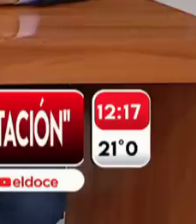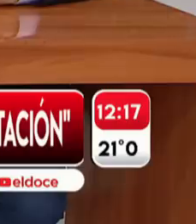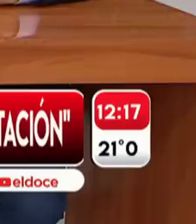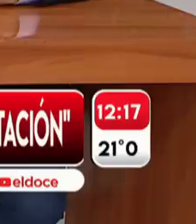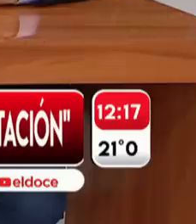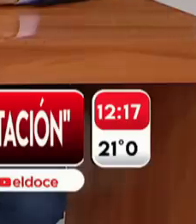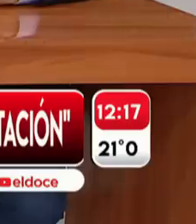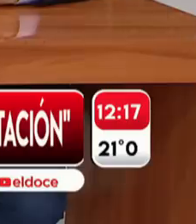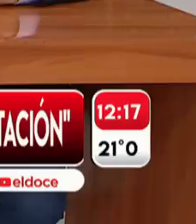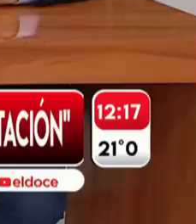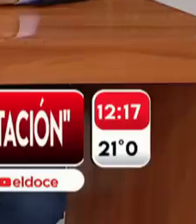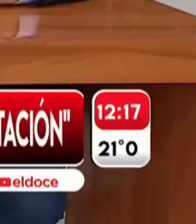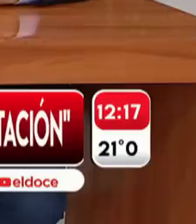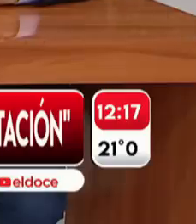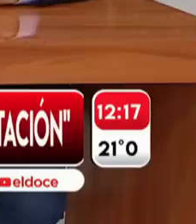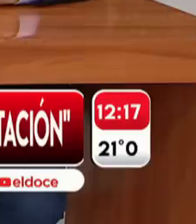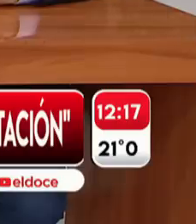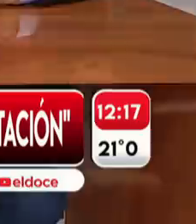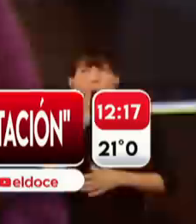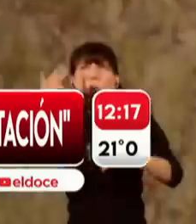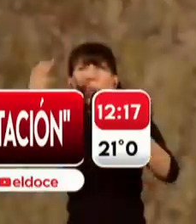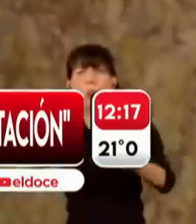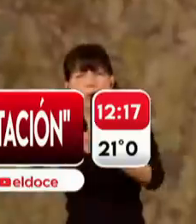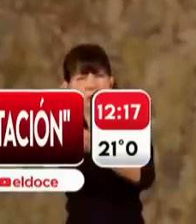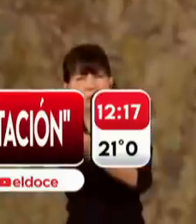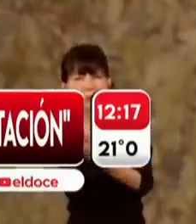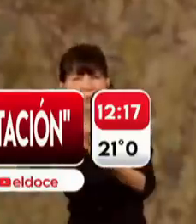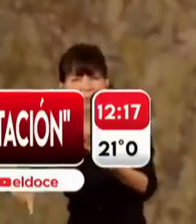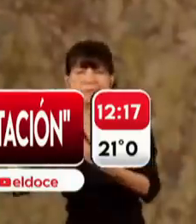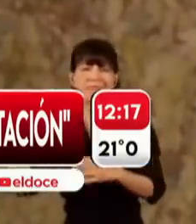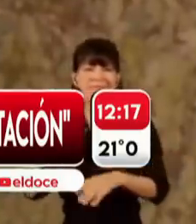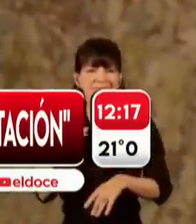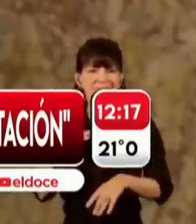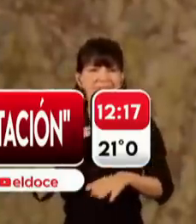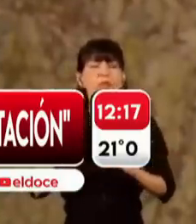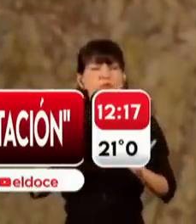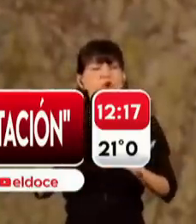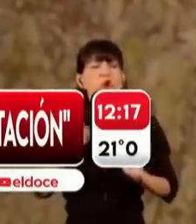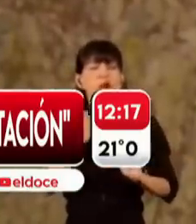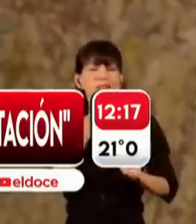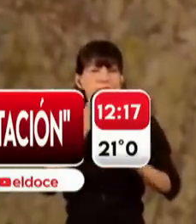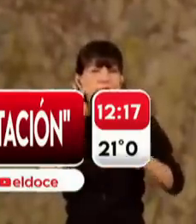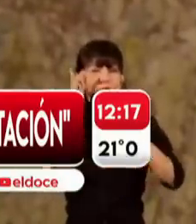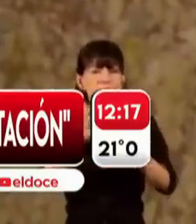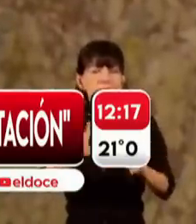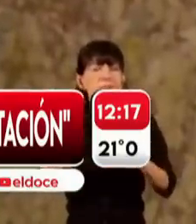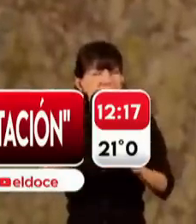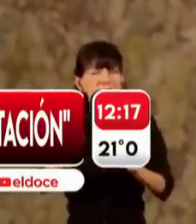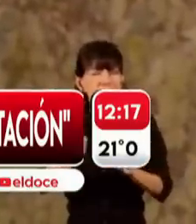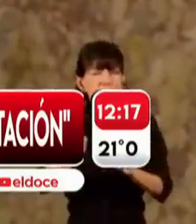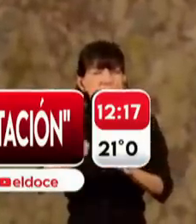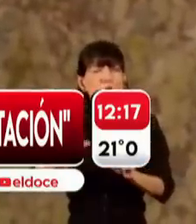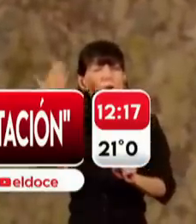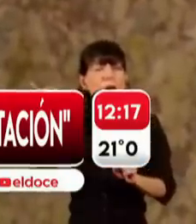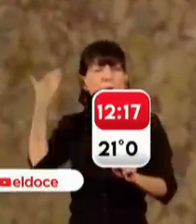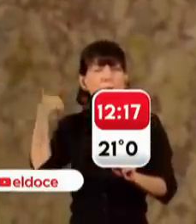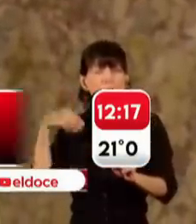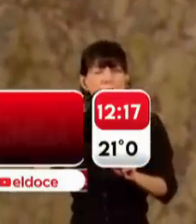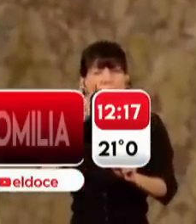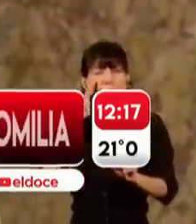un llamado a la unidad. No puedo dejar de mencionar, como demuestran recientes estudios de